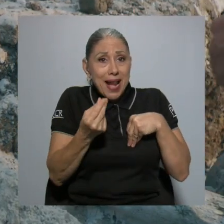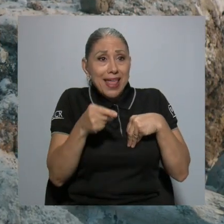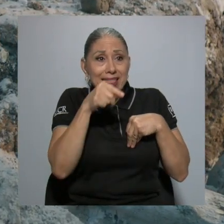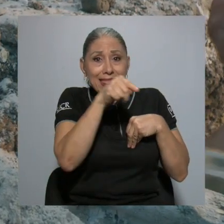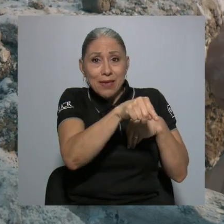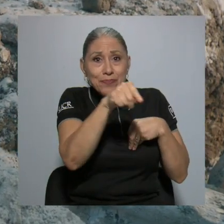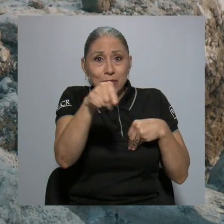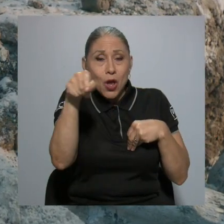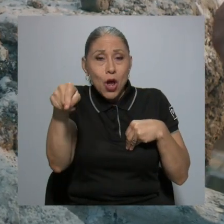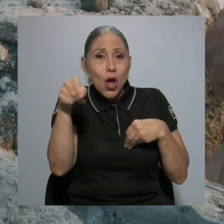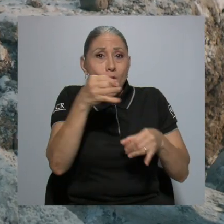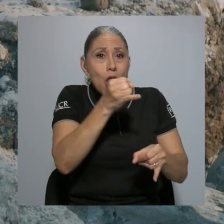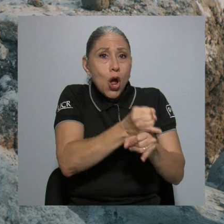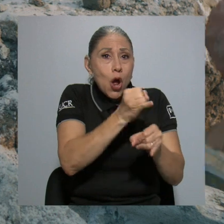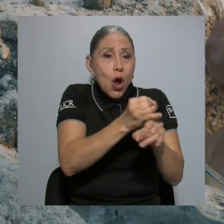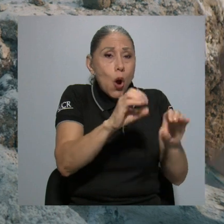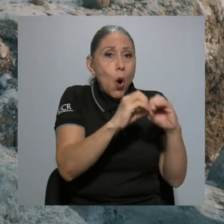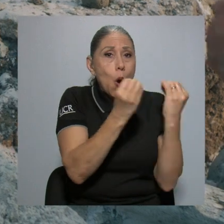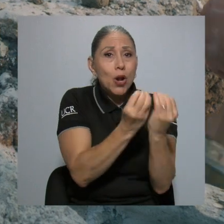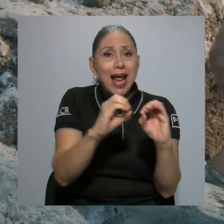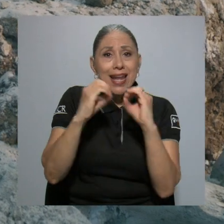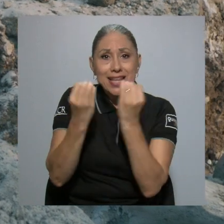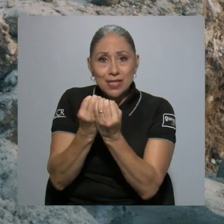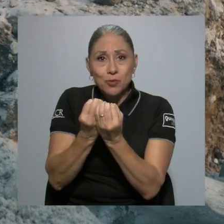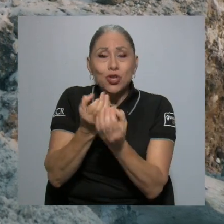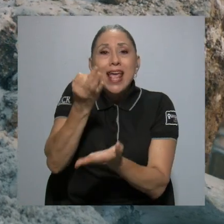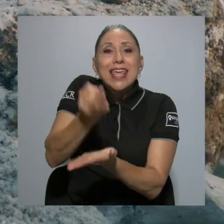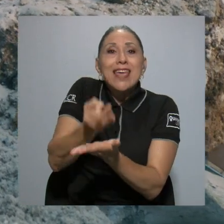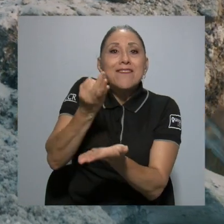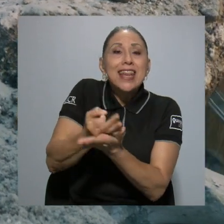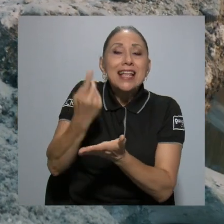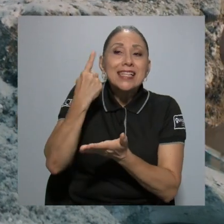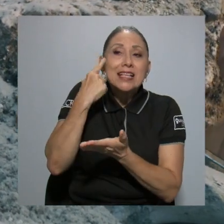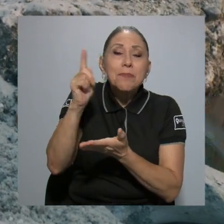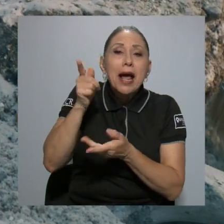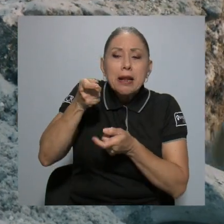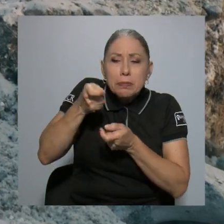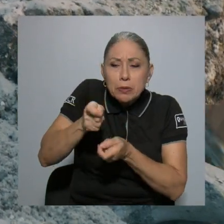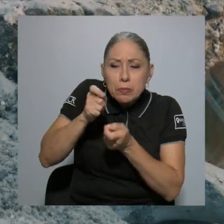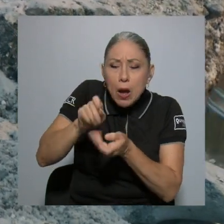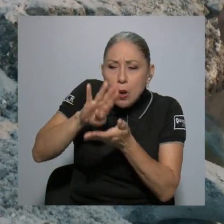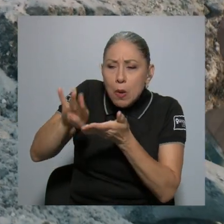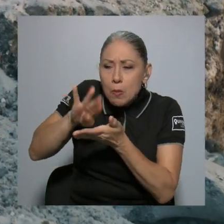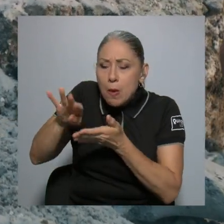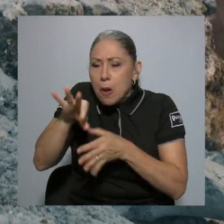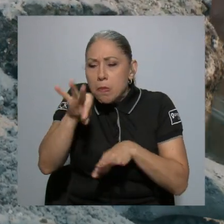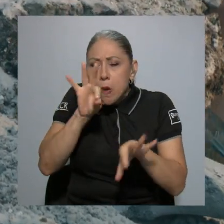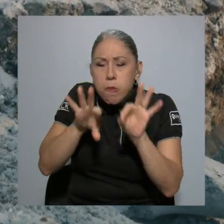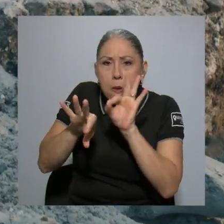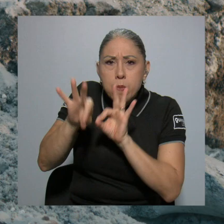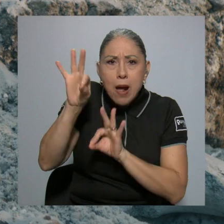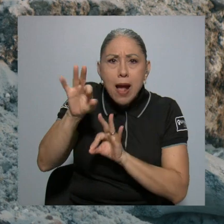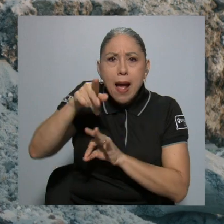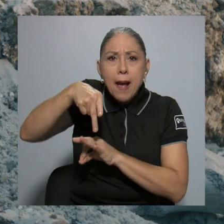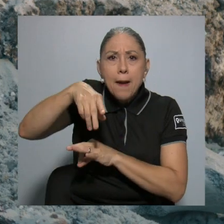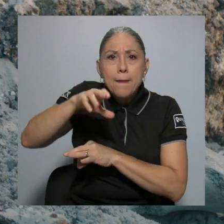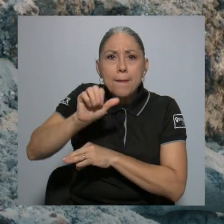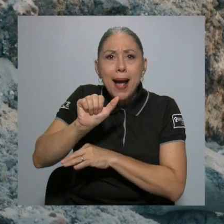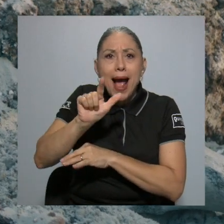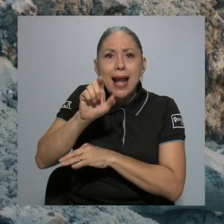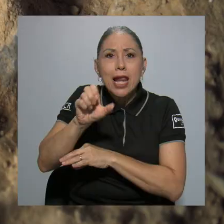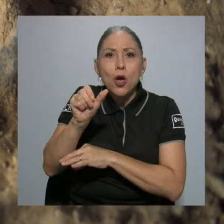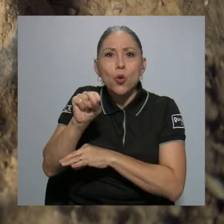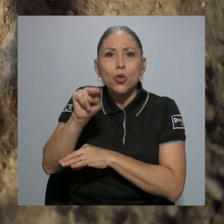organismos que realmente financian todo lo que sea excavaciones paleontológicas, te pone un